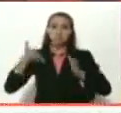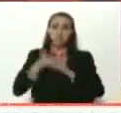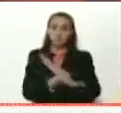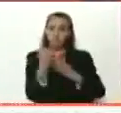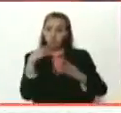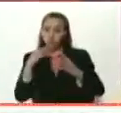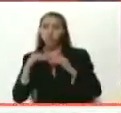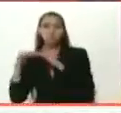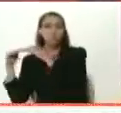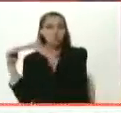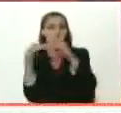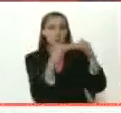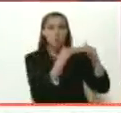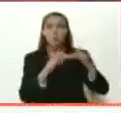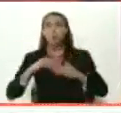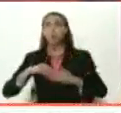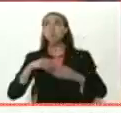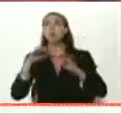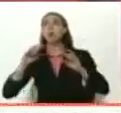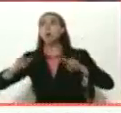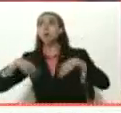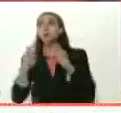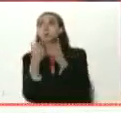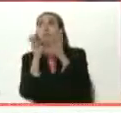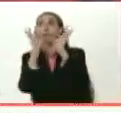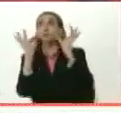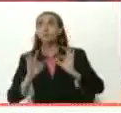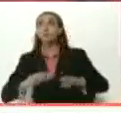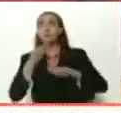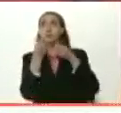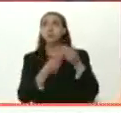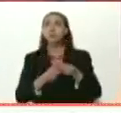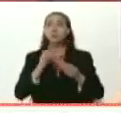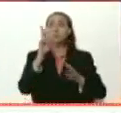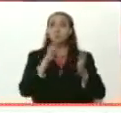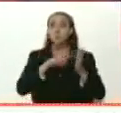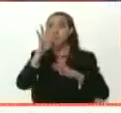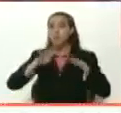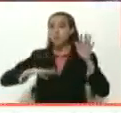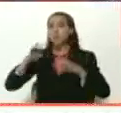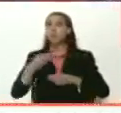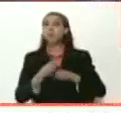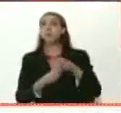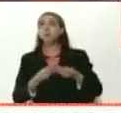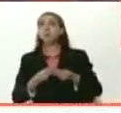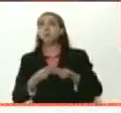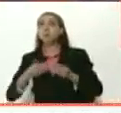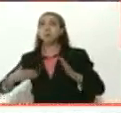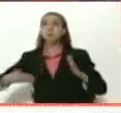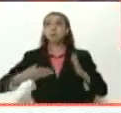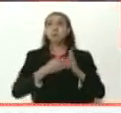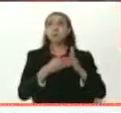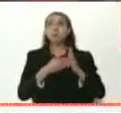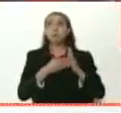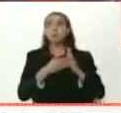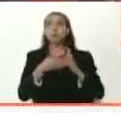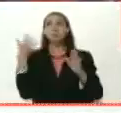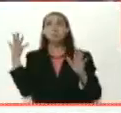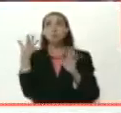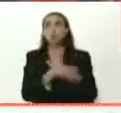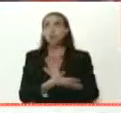de igualdad y las medidas coercitivas unilaterales del año 2014 socavaron y